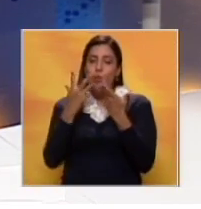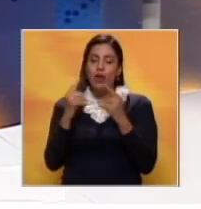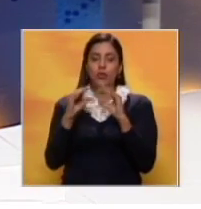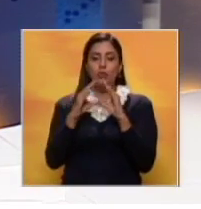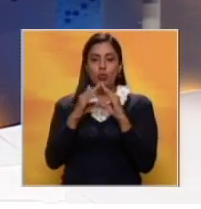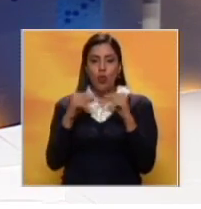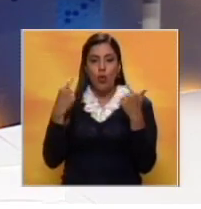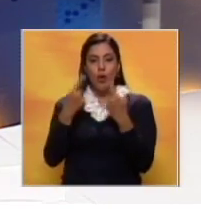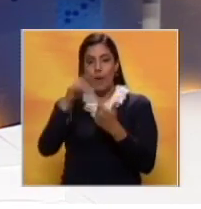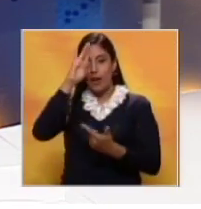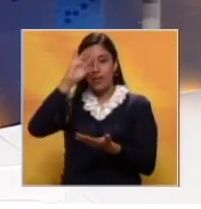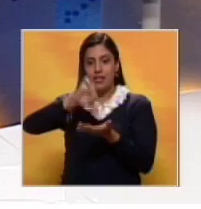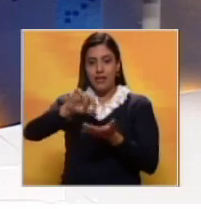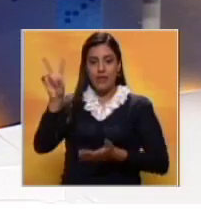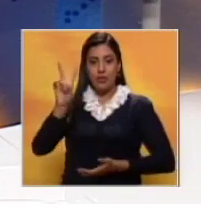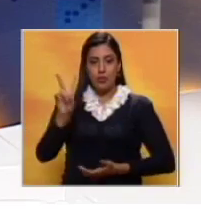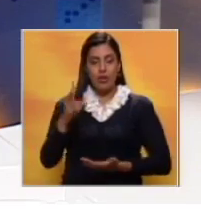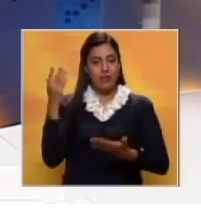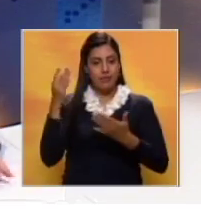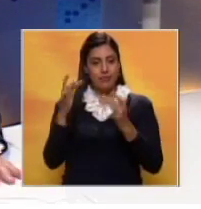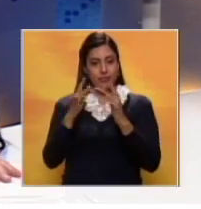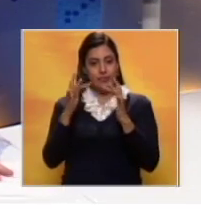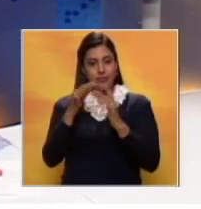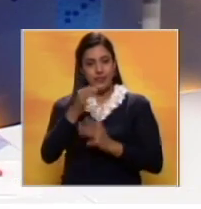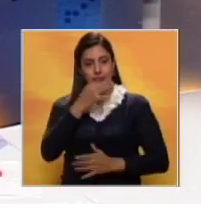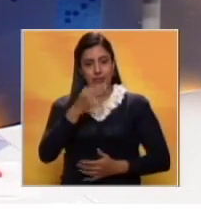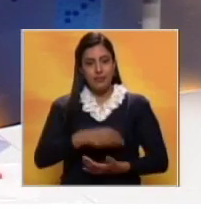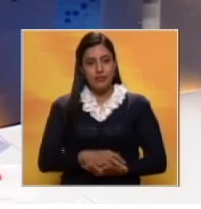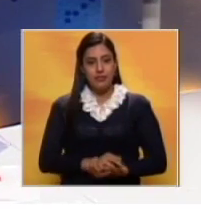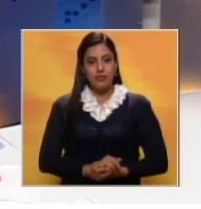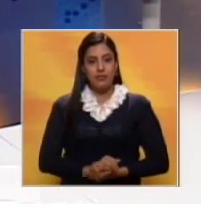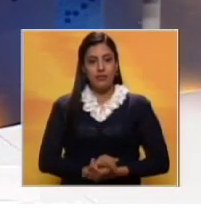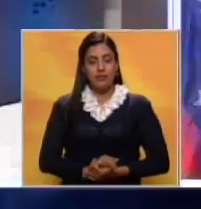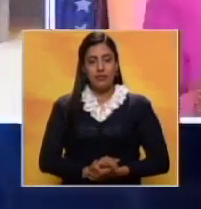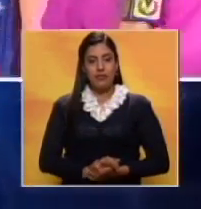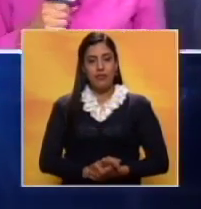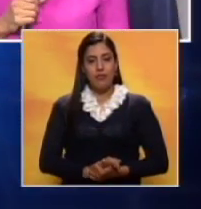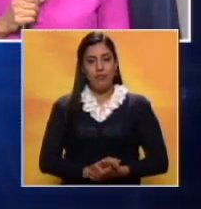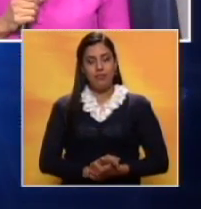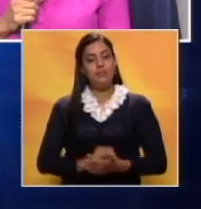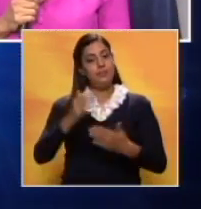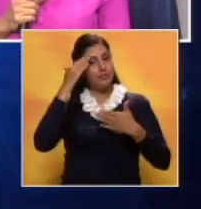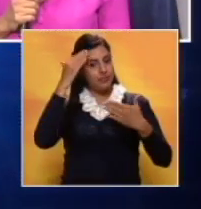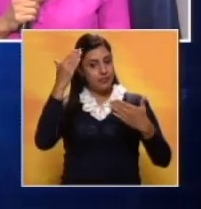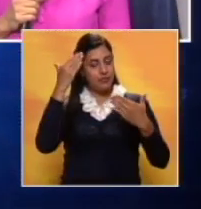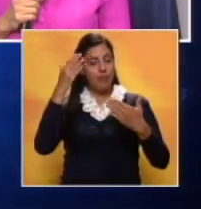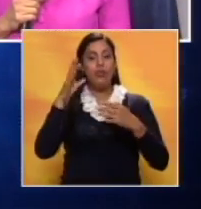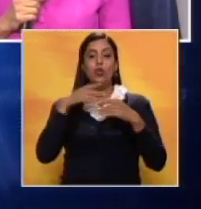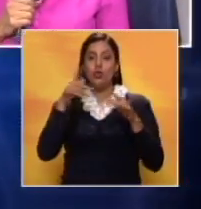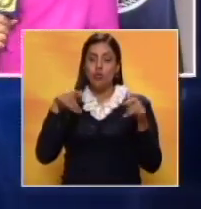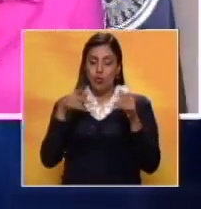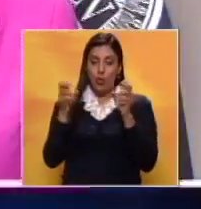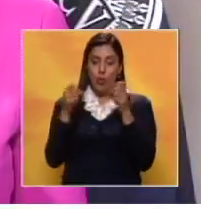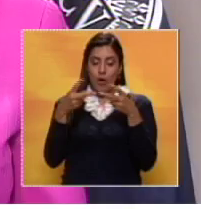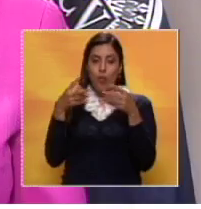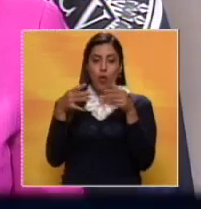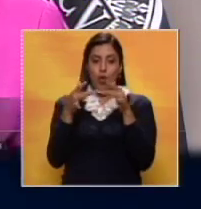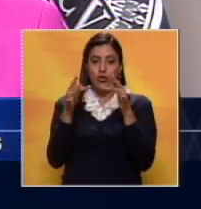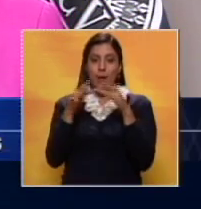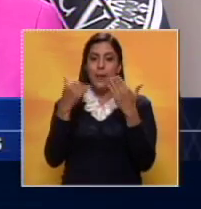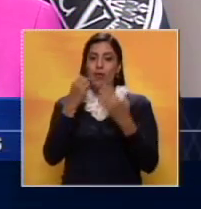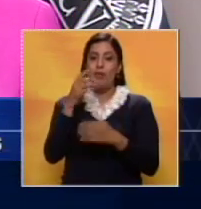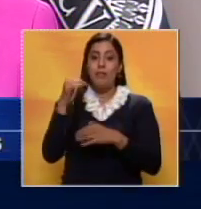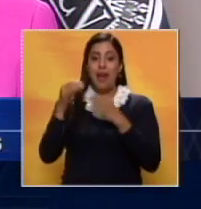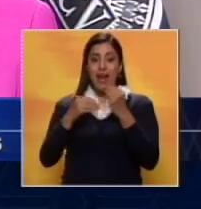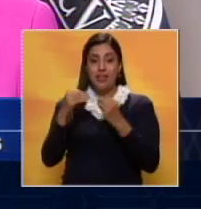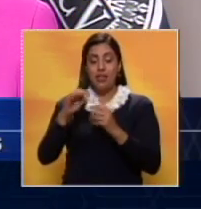reporte desde la sede del Banco Central de Venezuela. Adelante, Liz. Buenas tardes. Hola, ¿qué tal amigos? Hacemos este enlace con ustedes para informarles